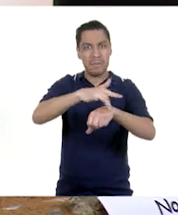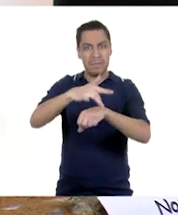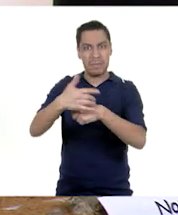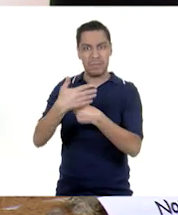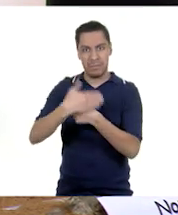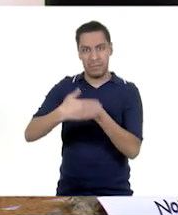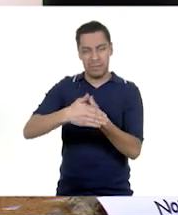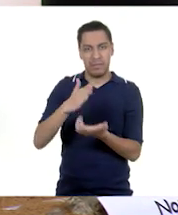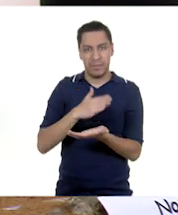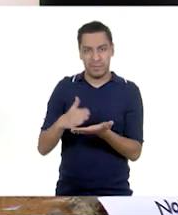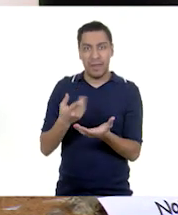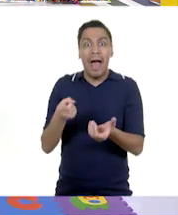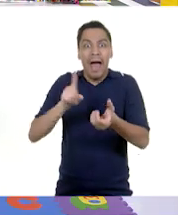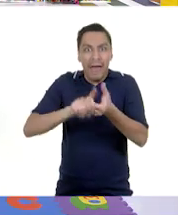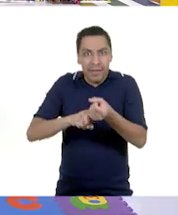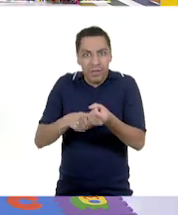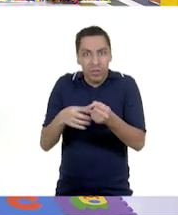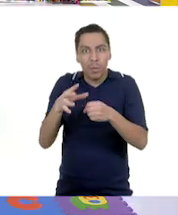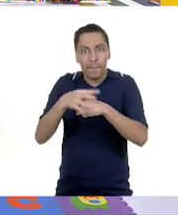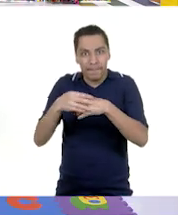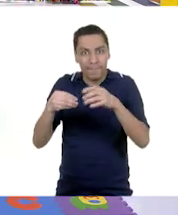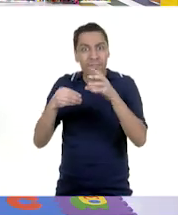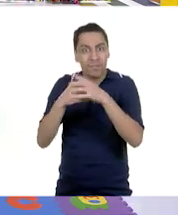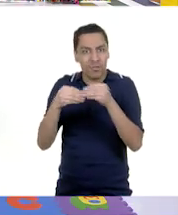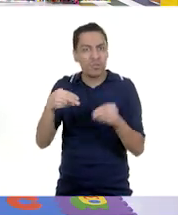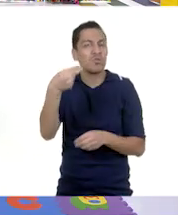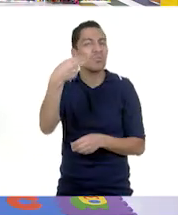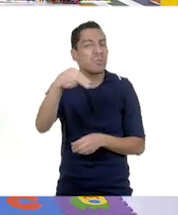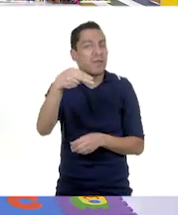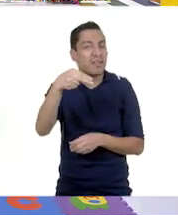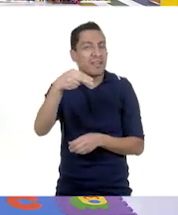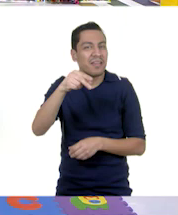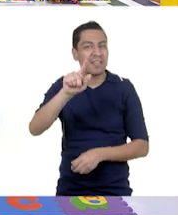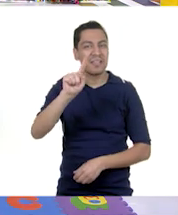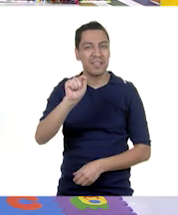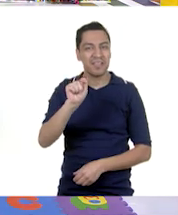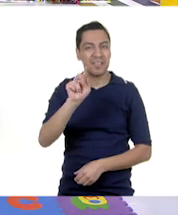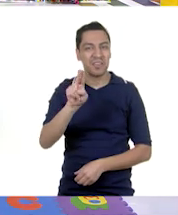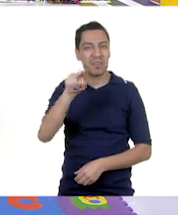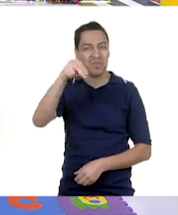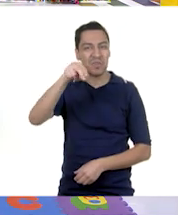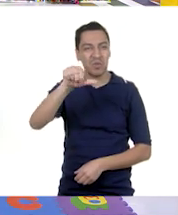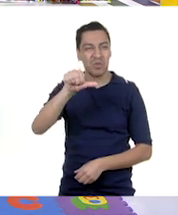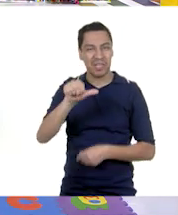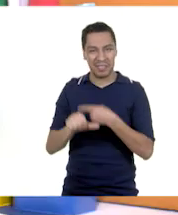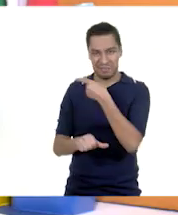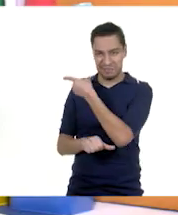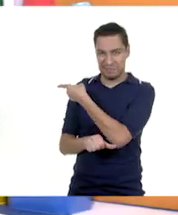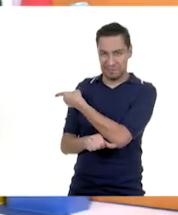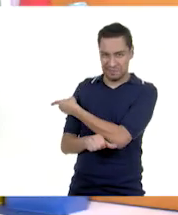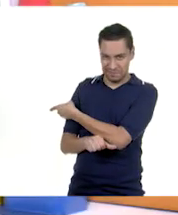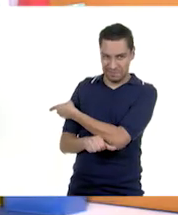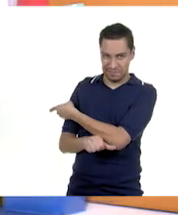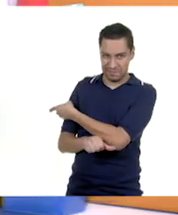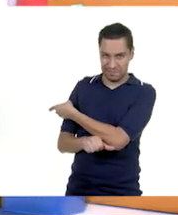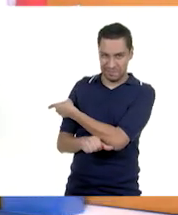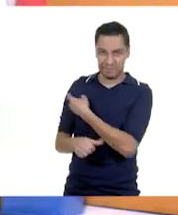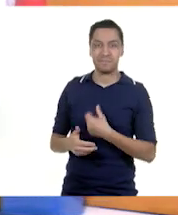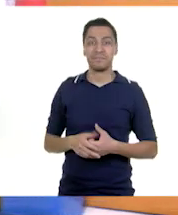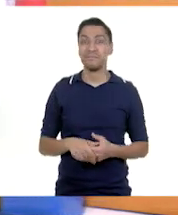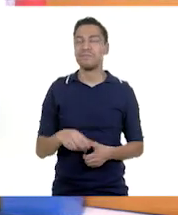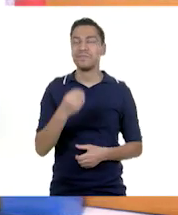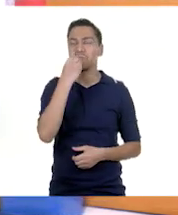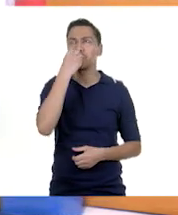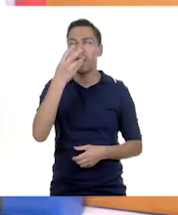Y tiene un fruto que se llama tuna. Tuna, muy bien. Y es bien deliciosa la